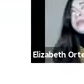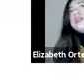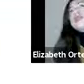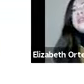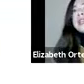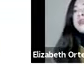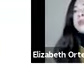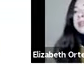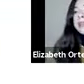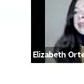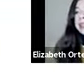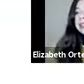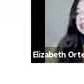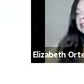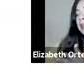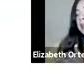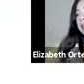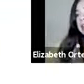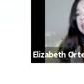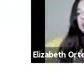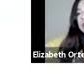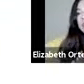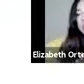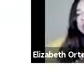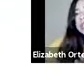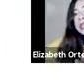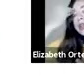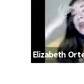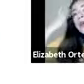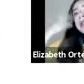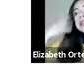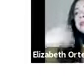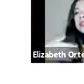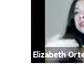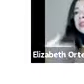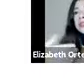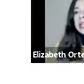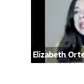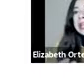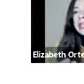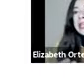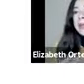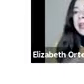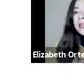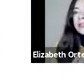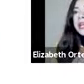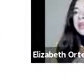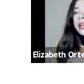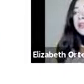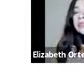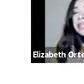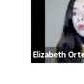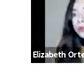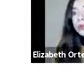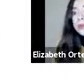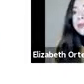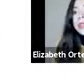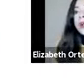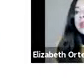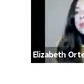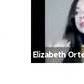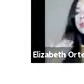de pronto no pueden medir la distancia a la que viene un coche, o el simple hecho de cruzar la calle para ellos hay un temor,